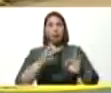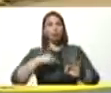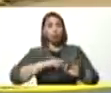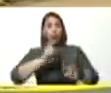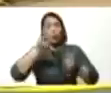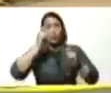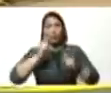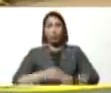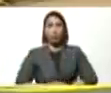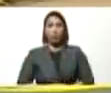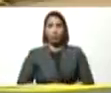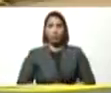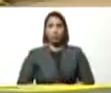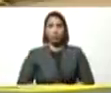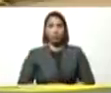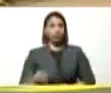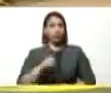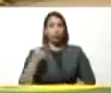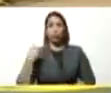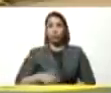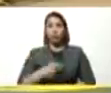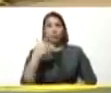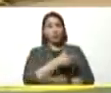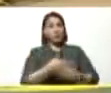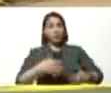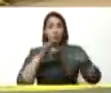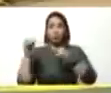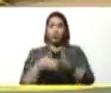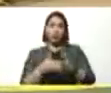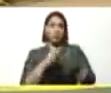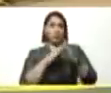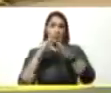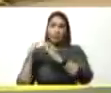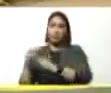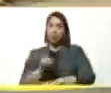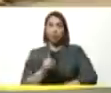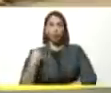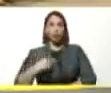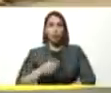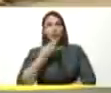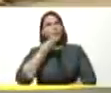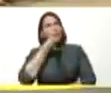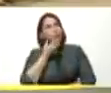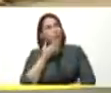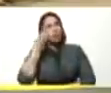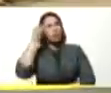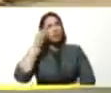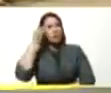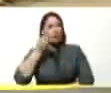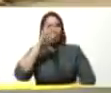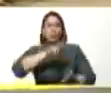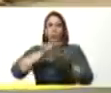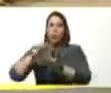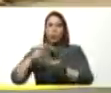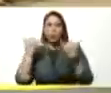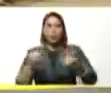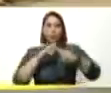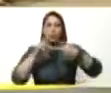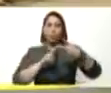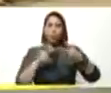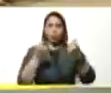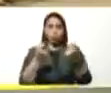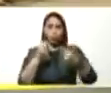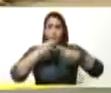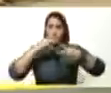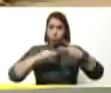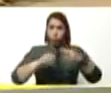Hemos aprendido. Si no, no tuviéramos 3.900.000 viviendas. Si no, no estuviera yo pensando y aprobando aquí los recursos, los